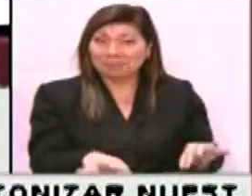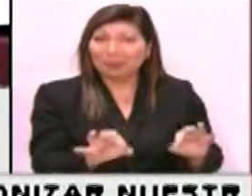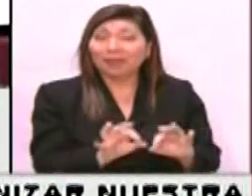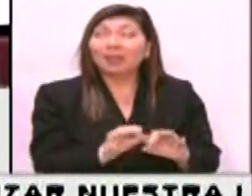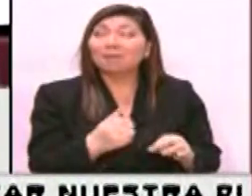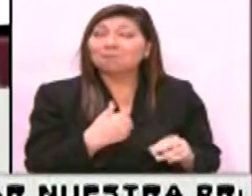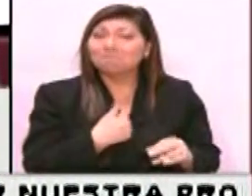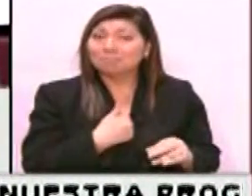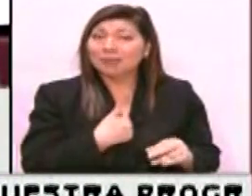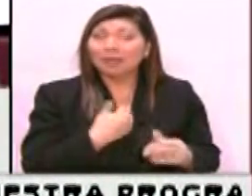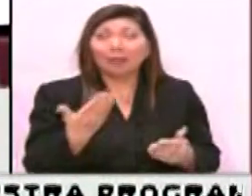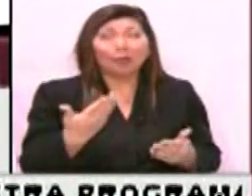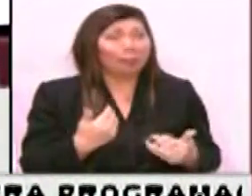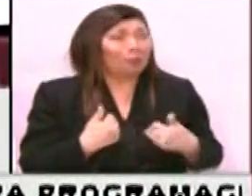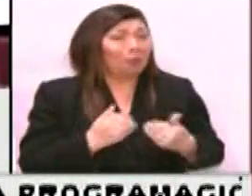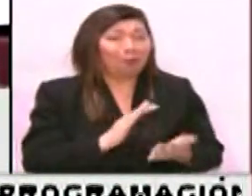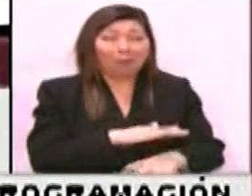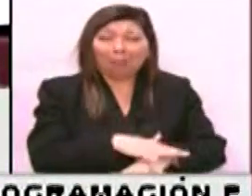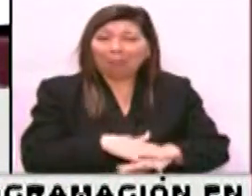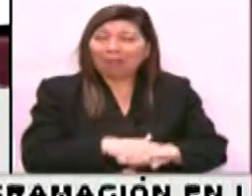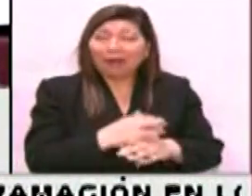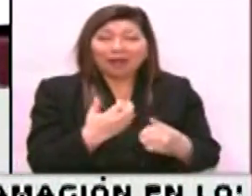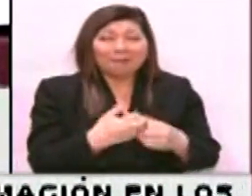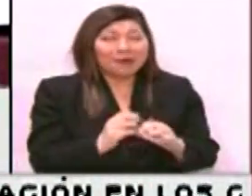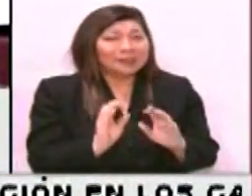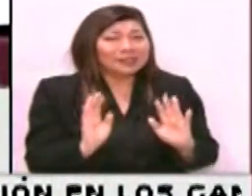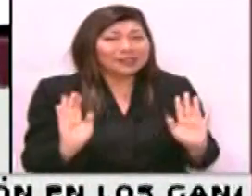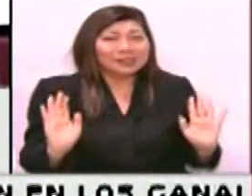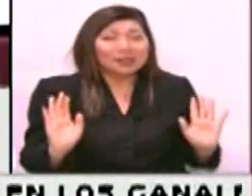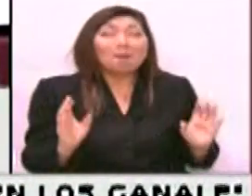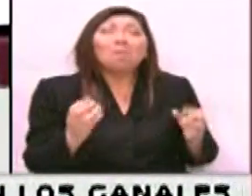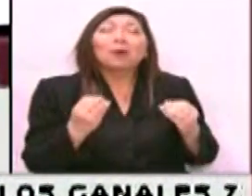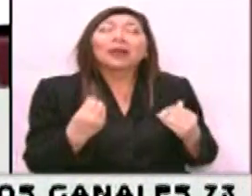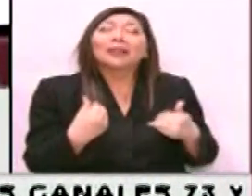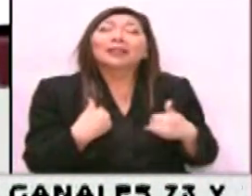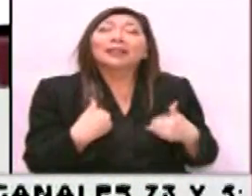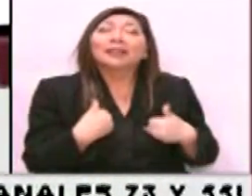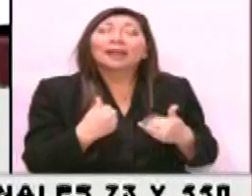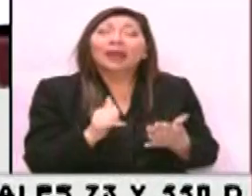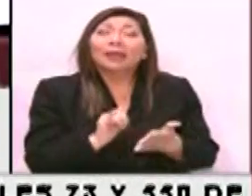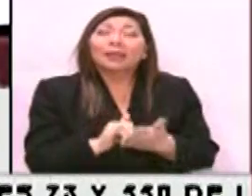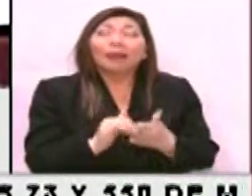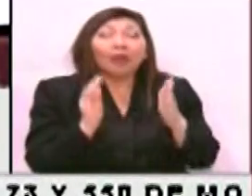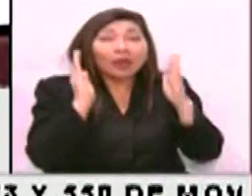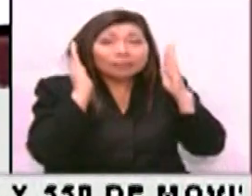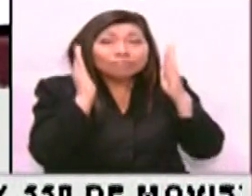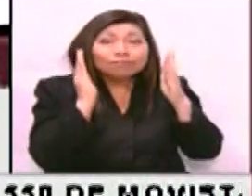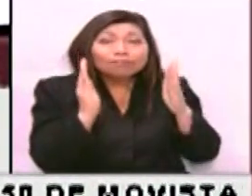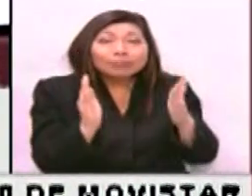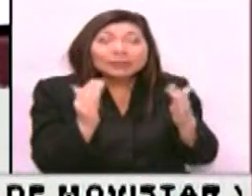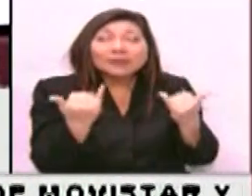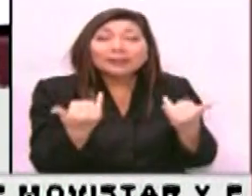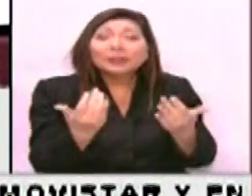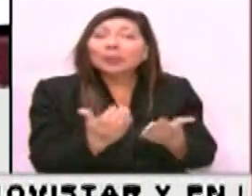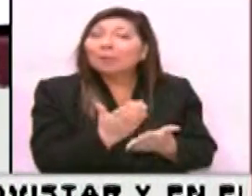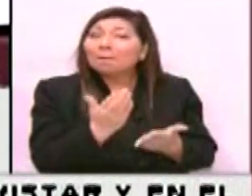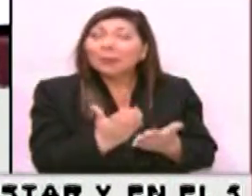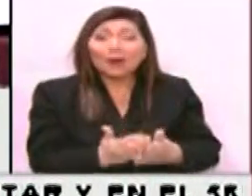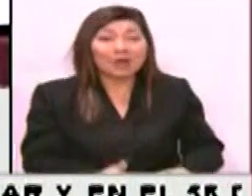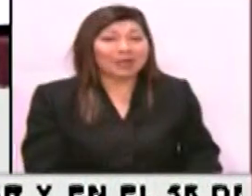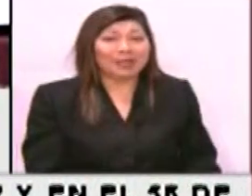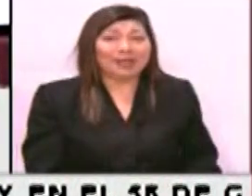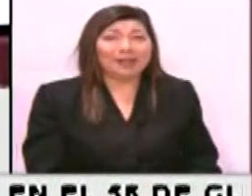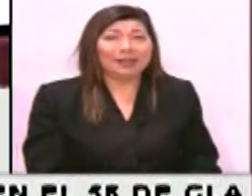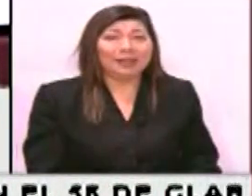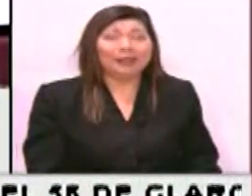mi cartera y encima yo no estoy en la gestión de la empresa, ¿por qué tendría que estar tan atento a esta situación? En